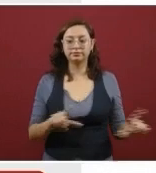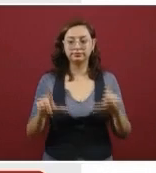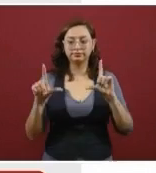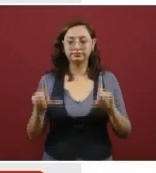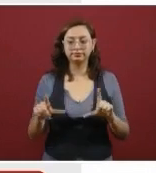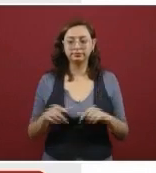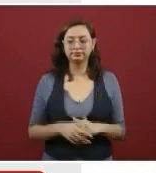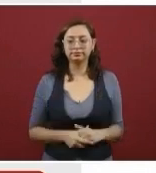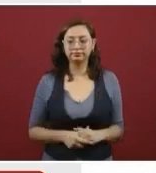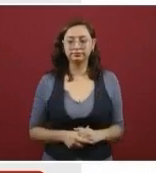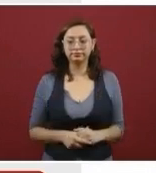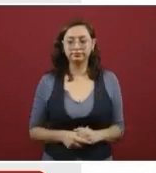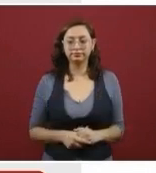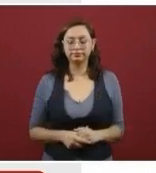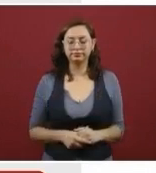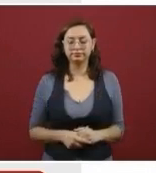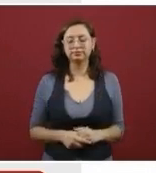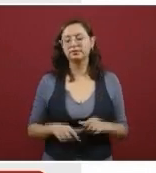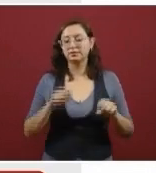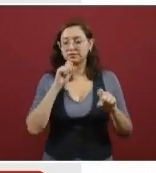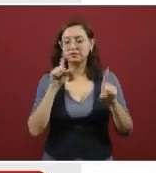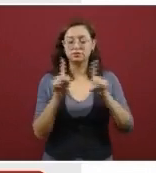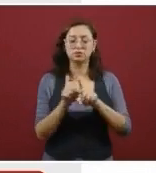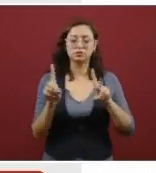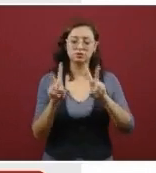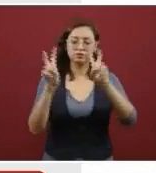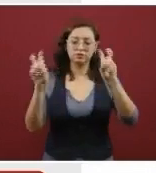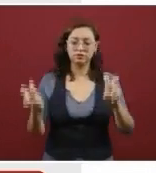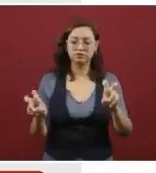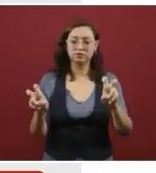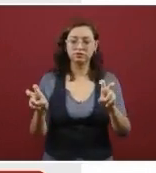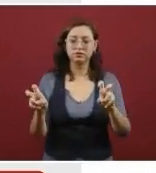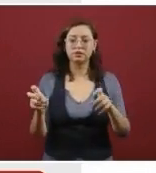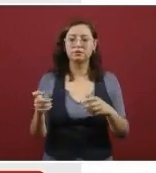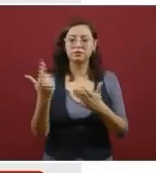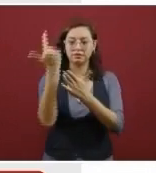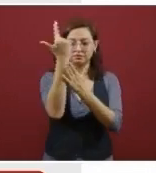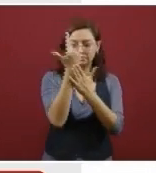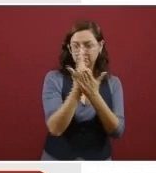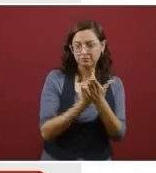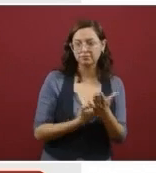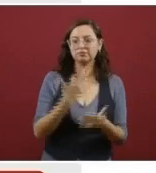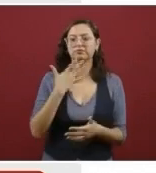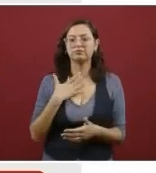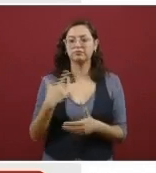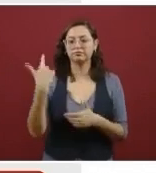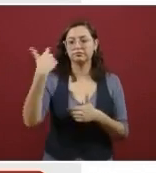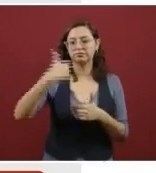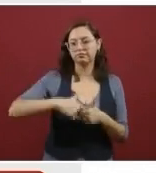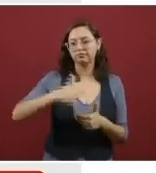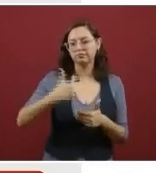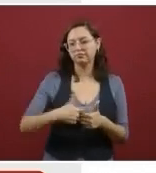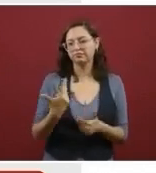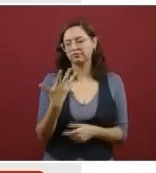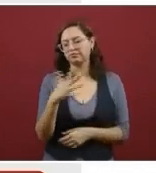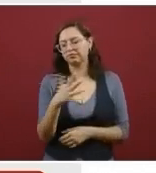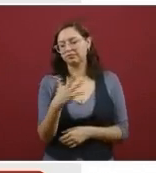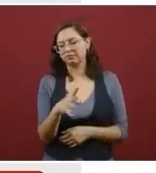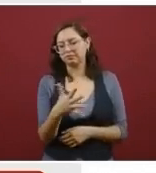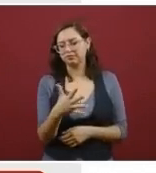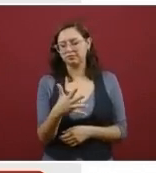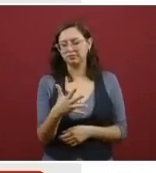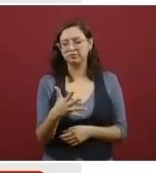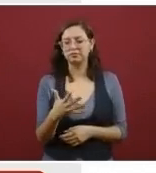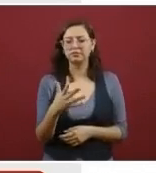Bueno, de lo que hablábamos del inventario de combustibles, traemos en promedio para los tres tipos de combustible, gasolina regular,